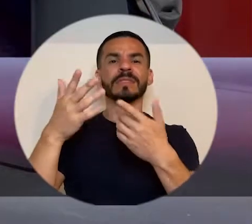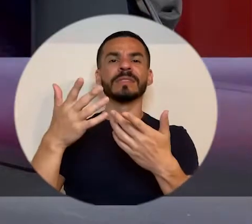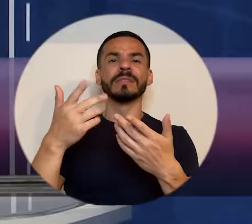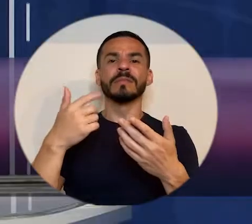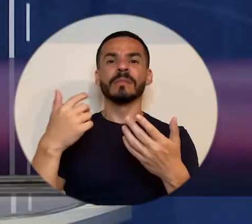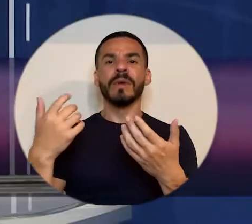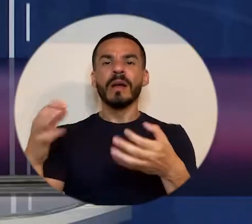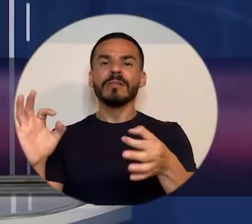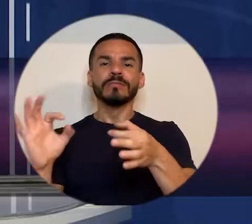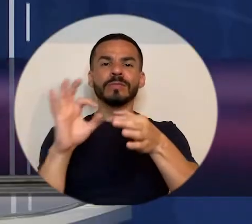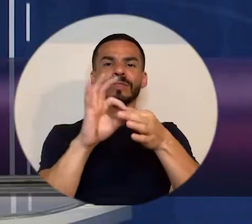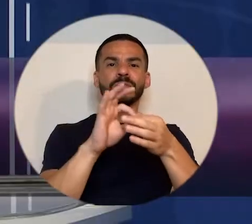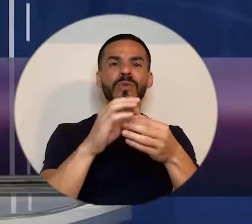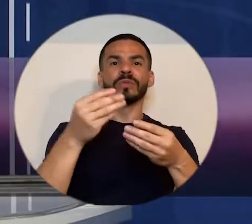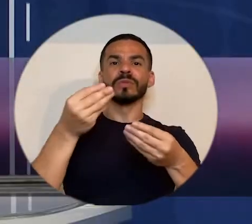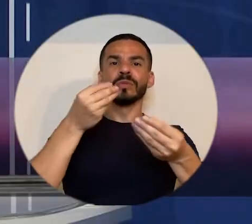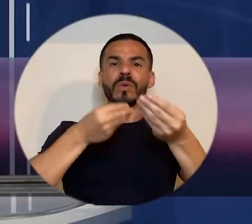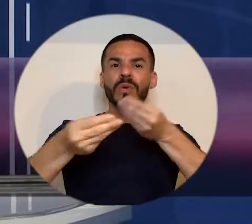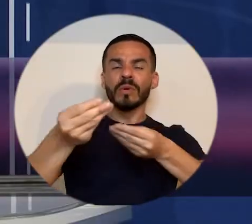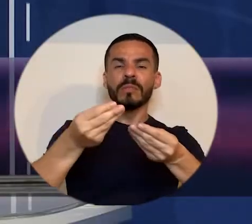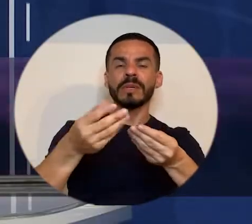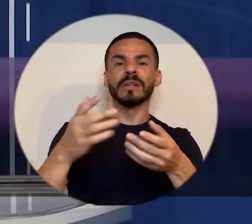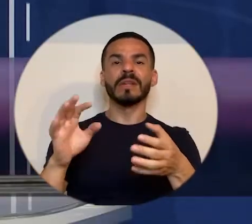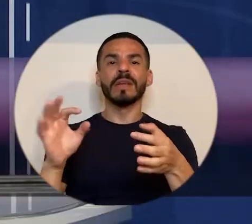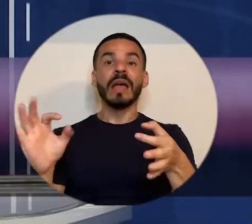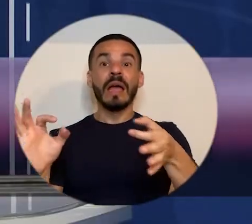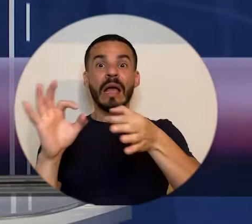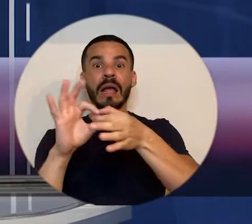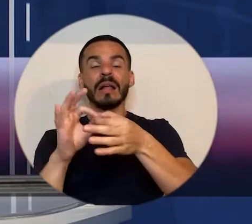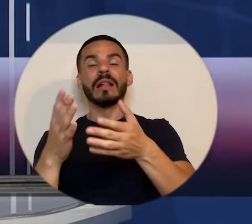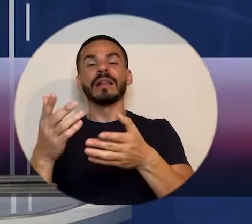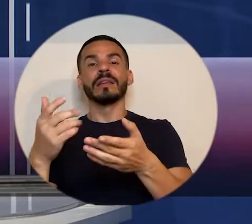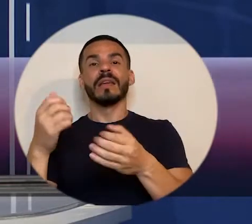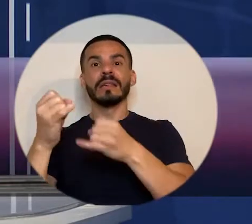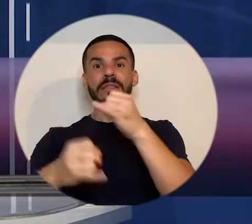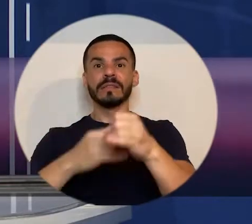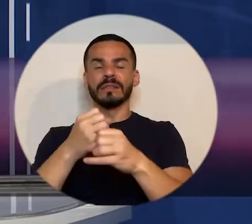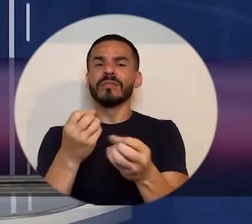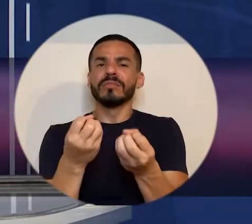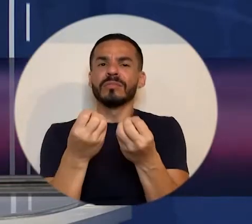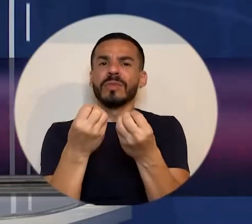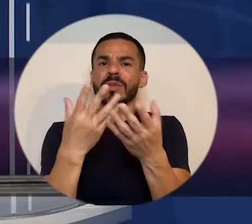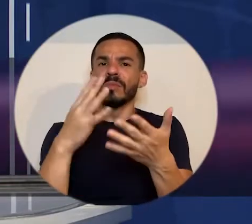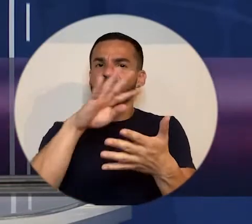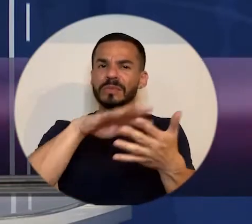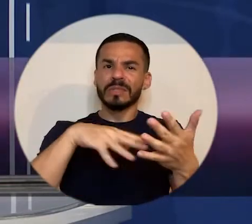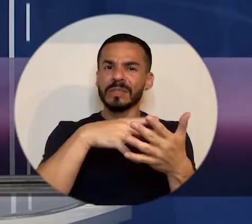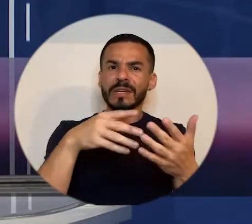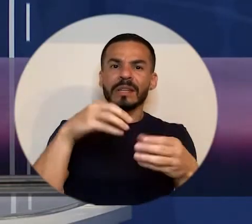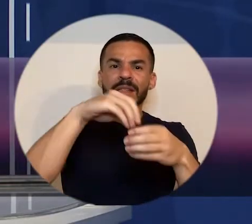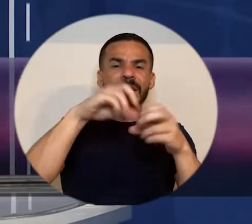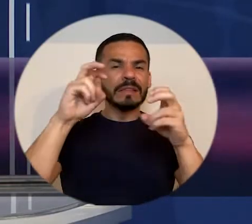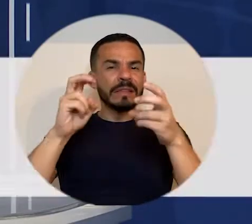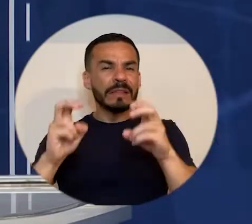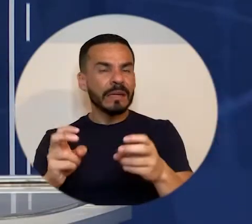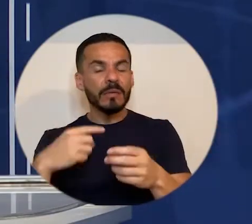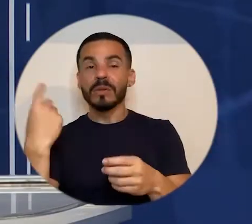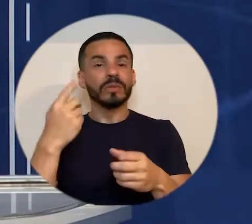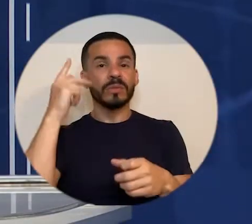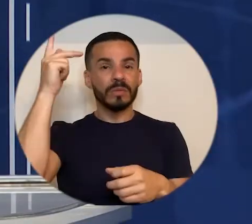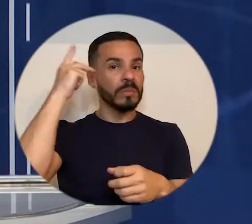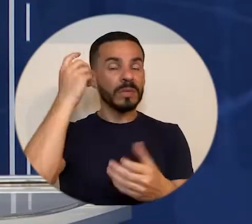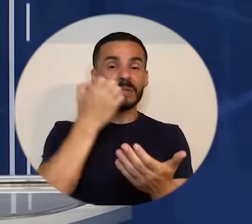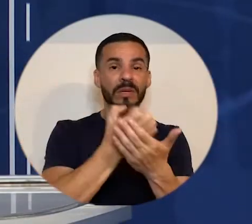principales socios comerciales, uno de nuestros principales aliados internacionales en múltiples agendas, ¿verdad? No solo la parte política